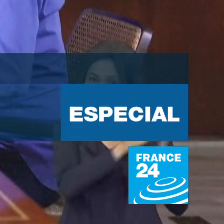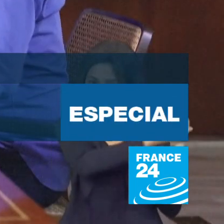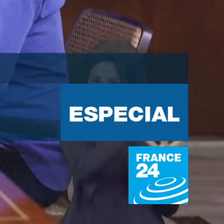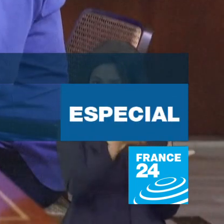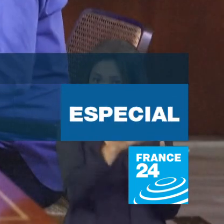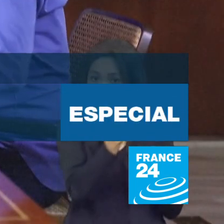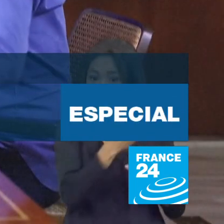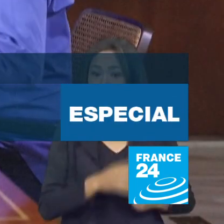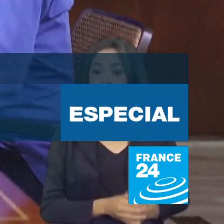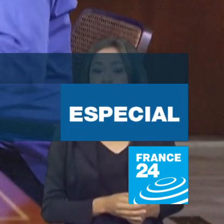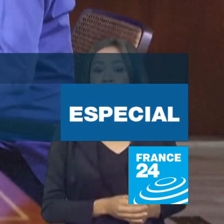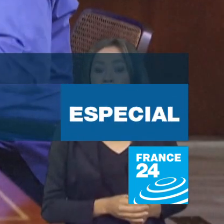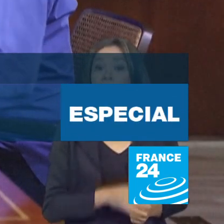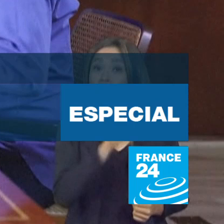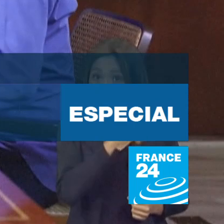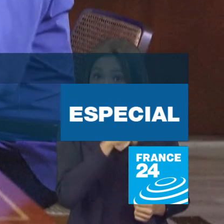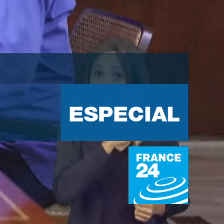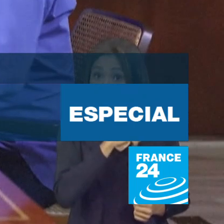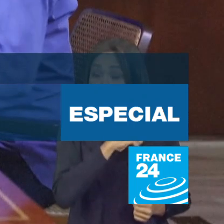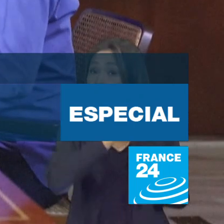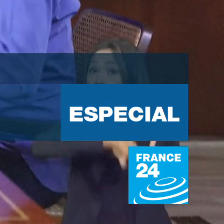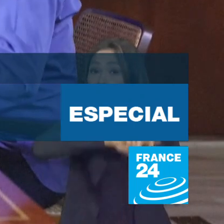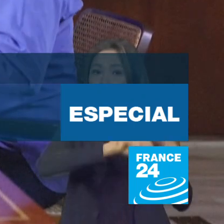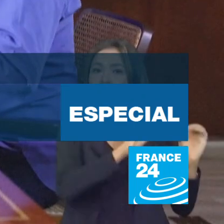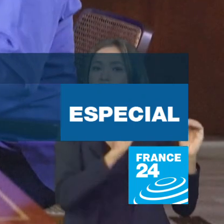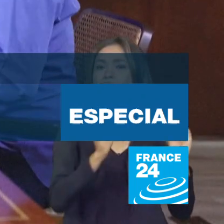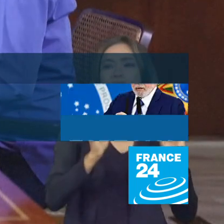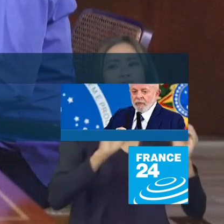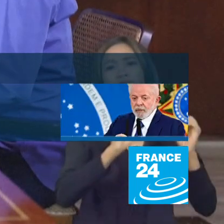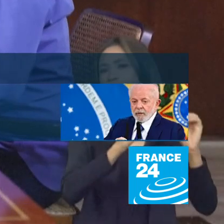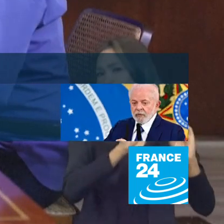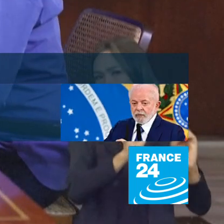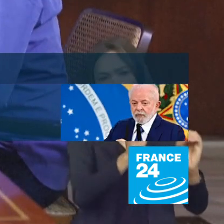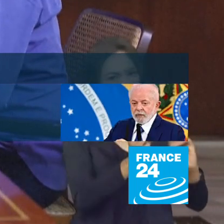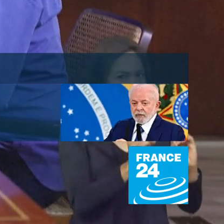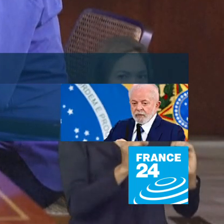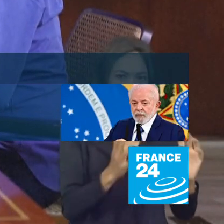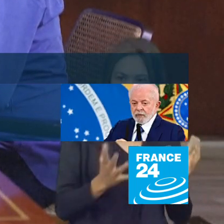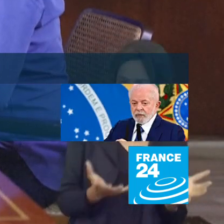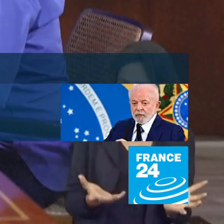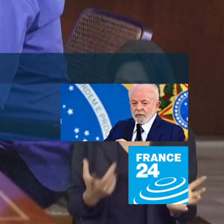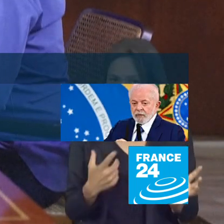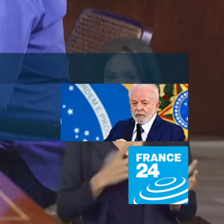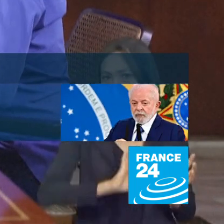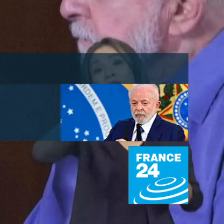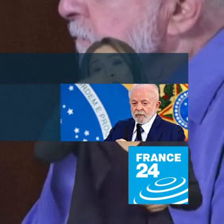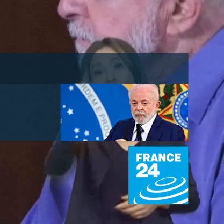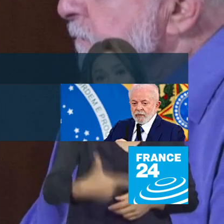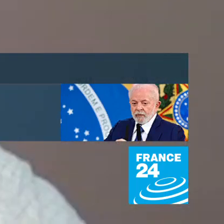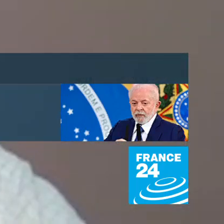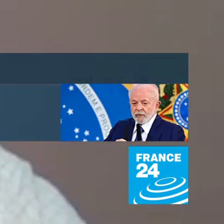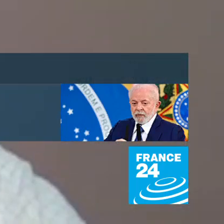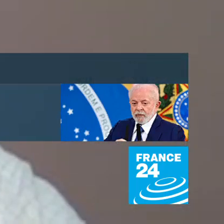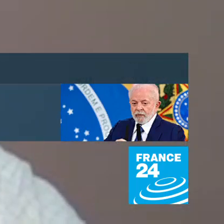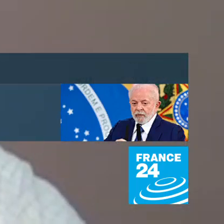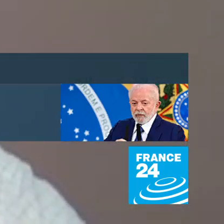repartir recursos muchos recursos a través de lo que se conocen como enmendadas es dinero recursos que va a